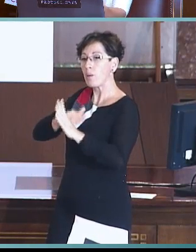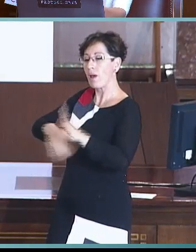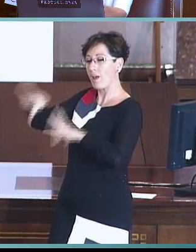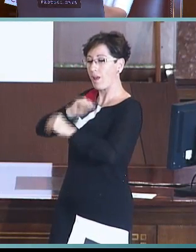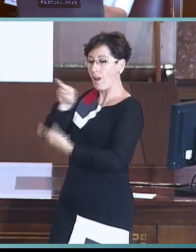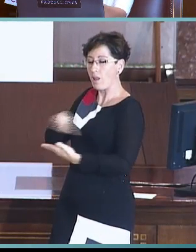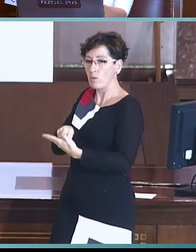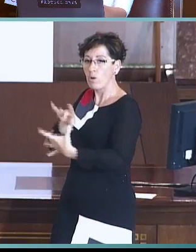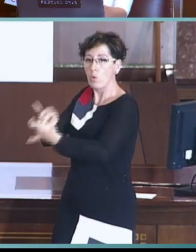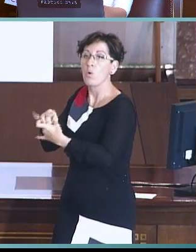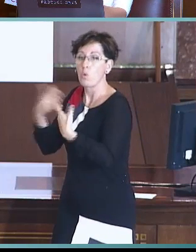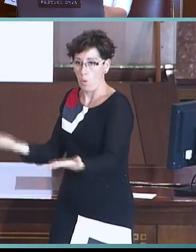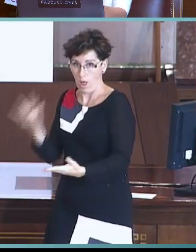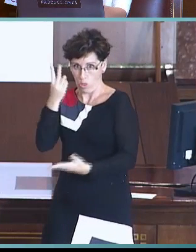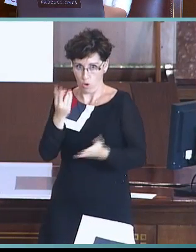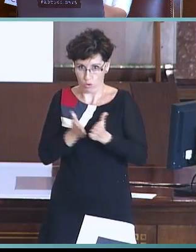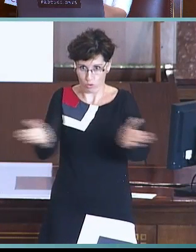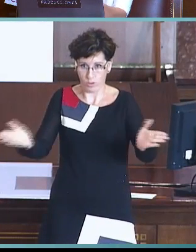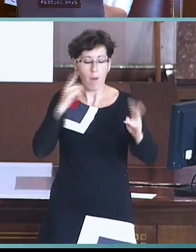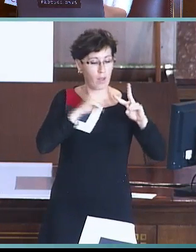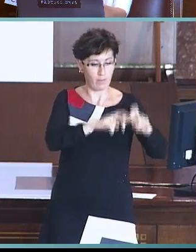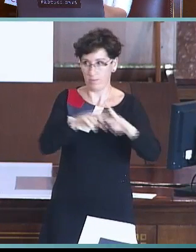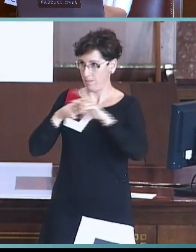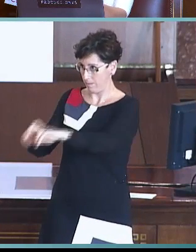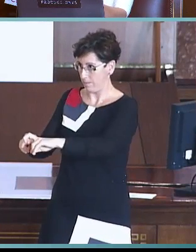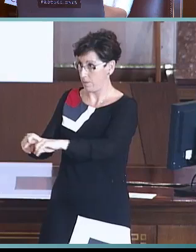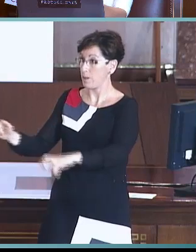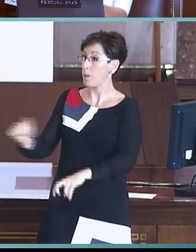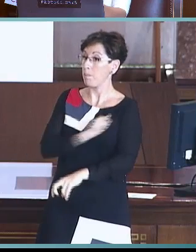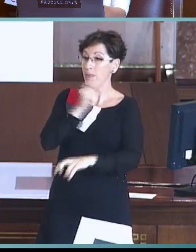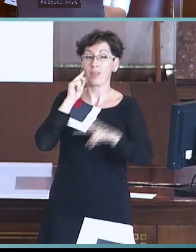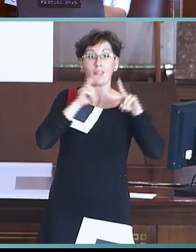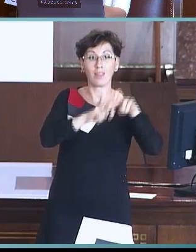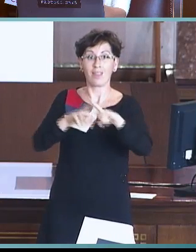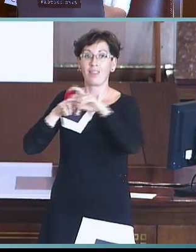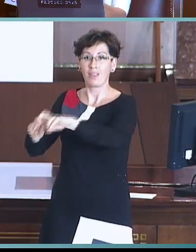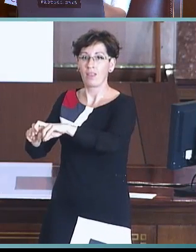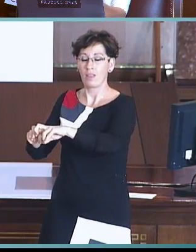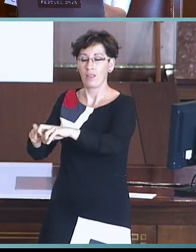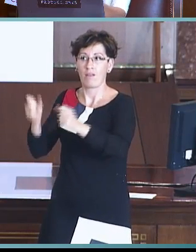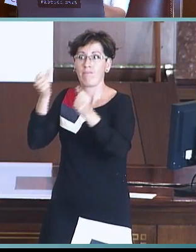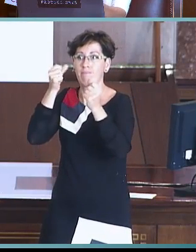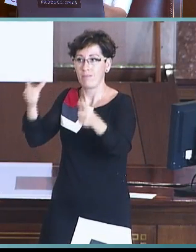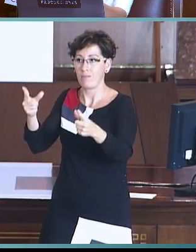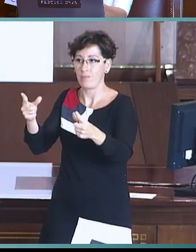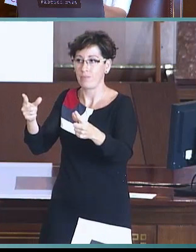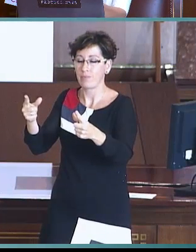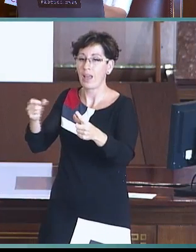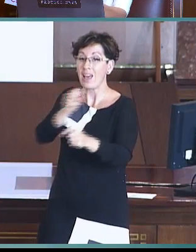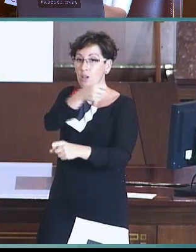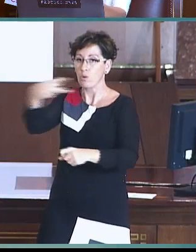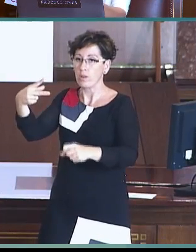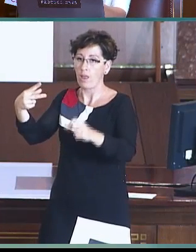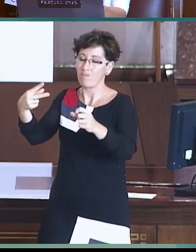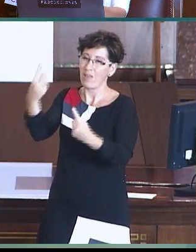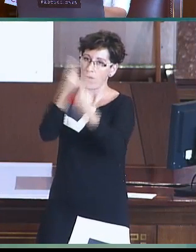esta primera relación, cuando te pones a analizar los estudios, lo primero que vemos es que existen ciertos resultados